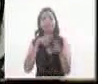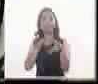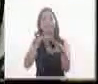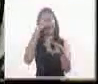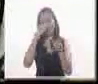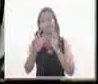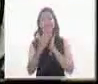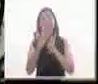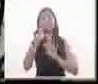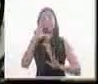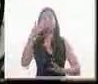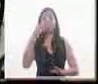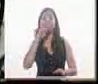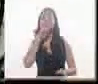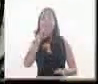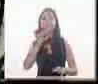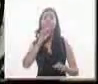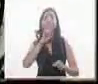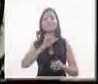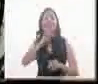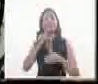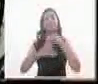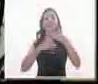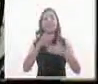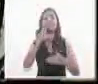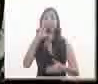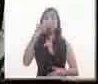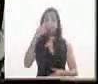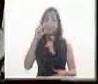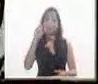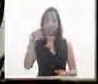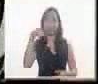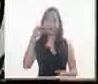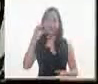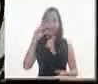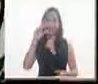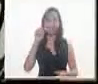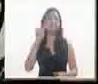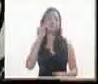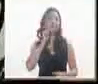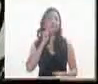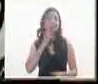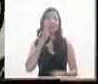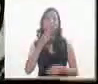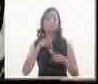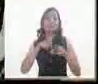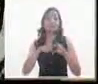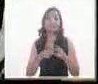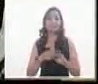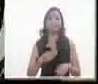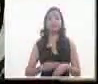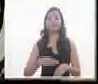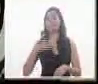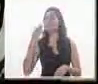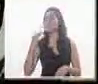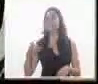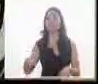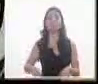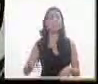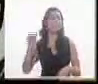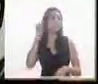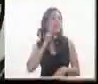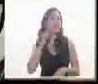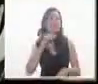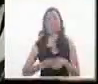c7 Jalisco en una emisión más de c7 democracia con un tema Yo siempre digo cuando empiez el programa bien interesante Porque todos los